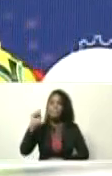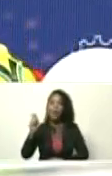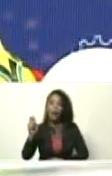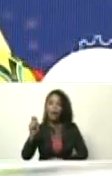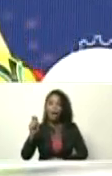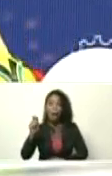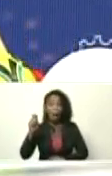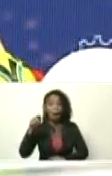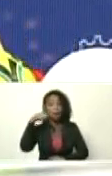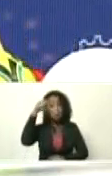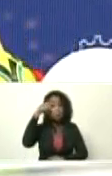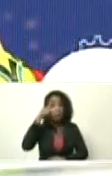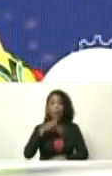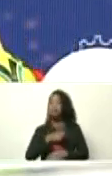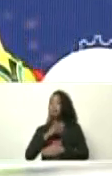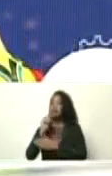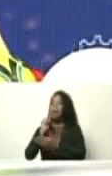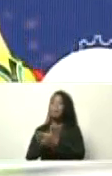lo paga aquí.